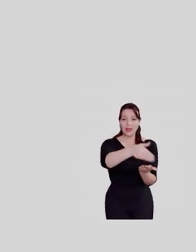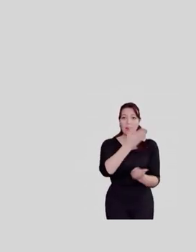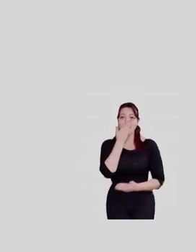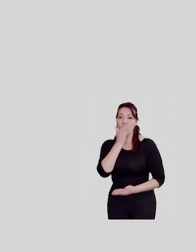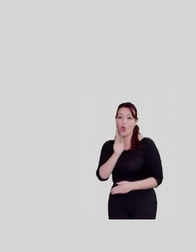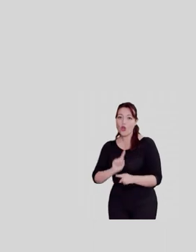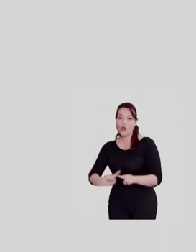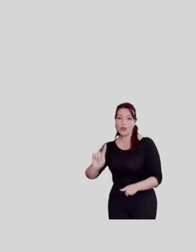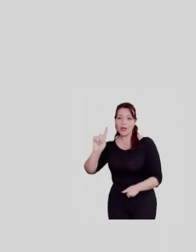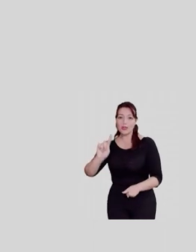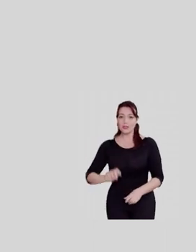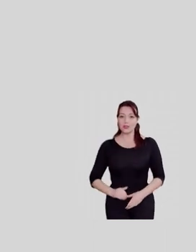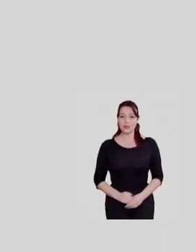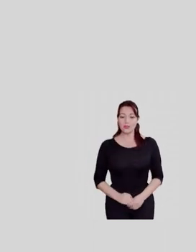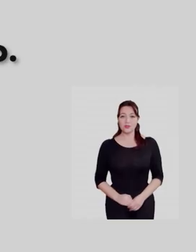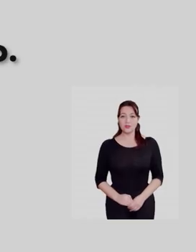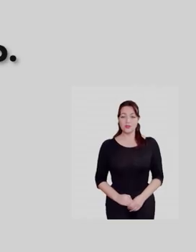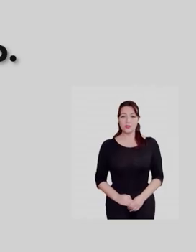Rechaza por una mejor.